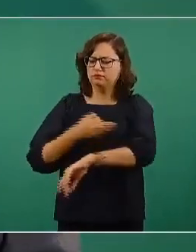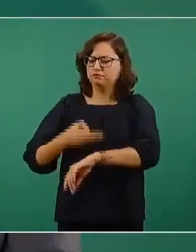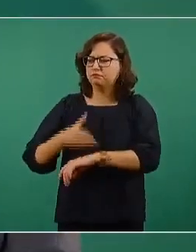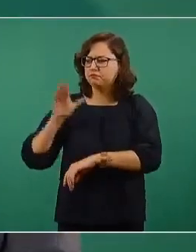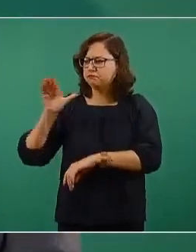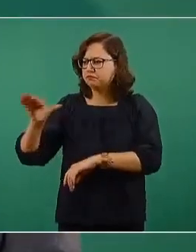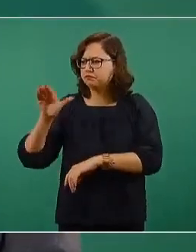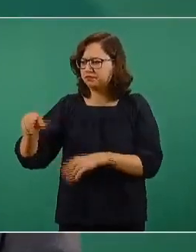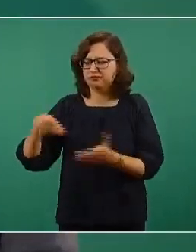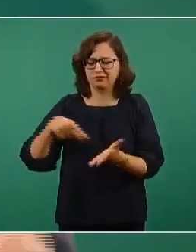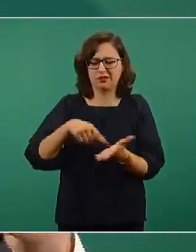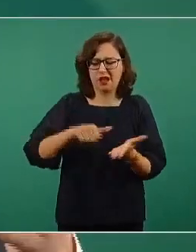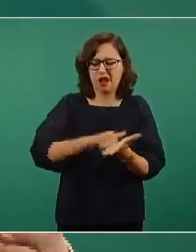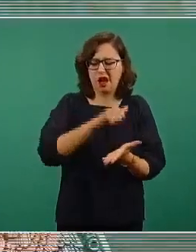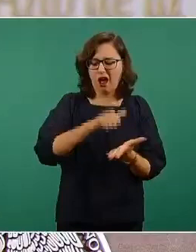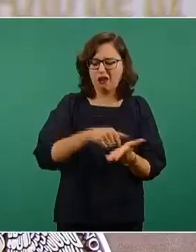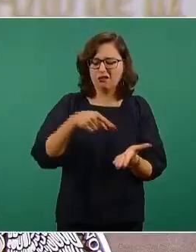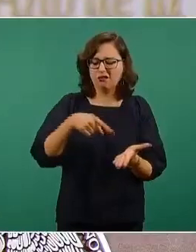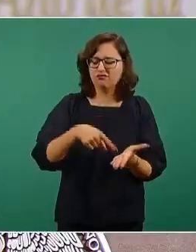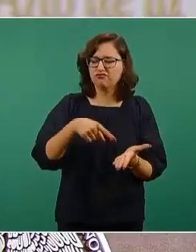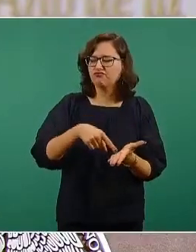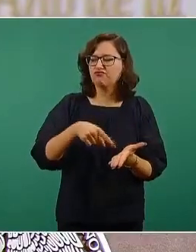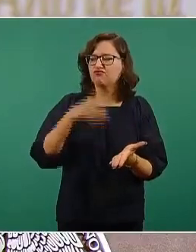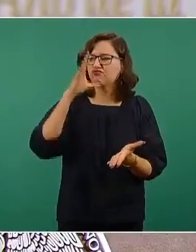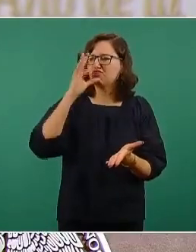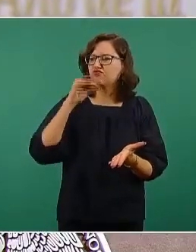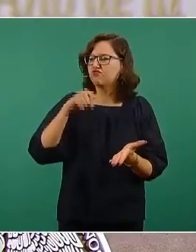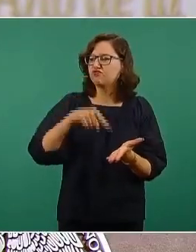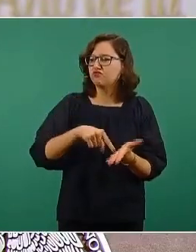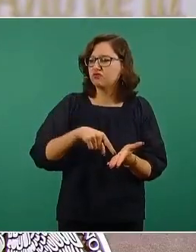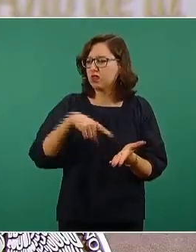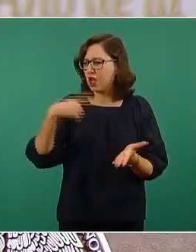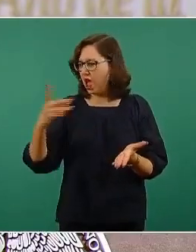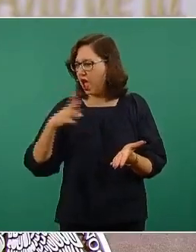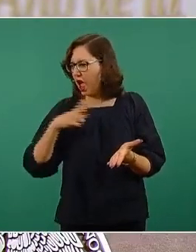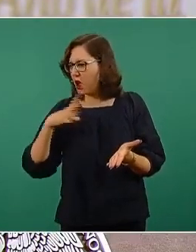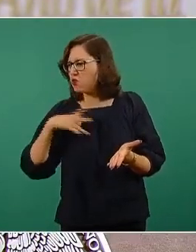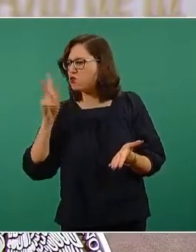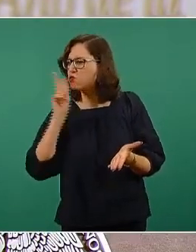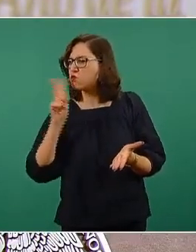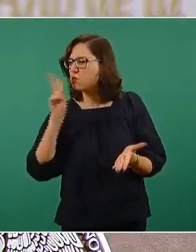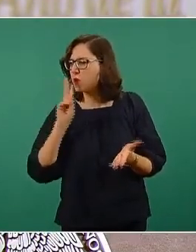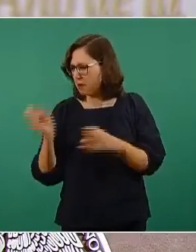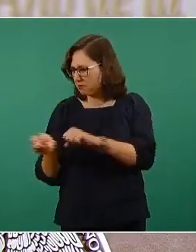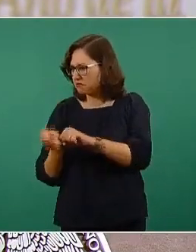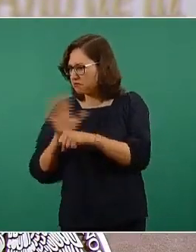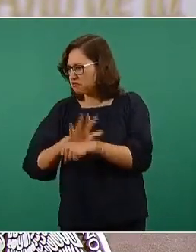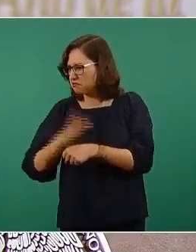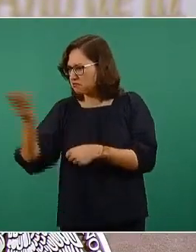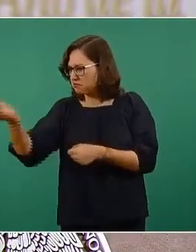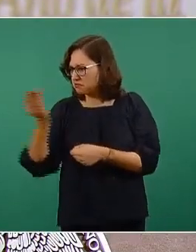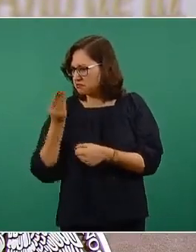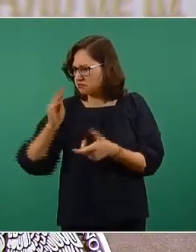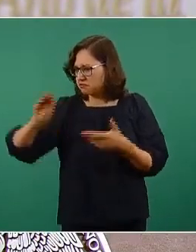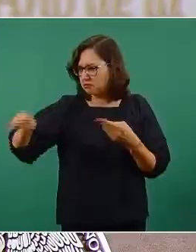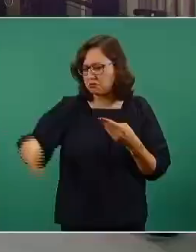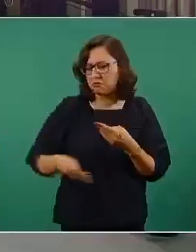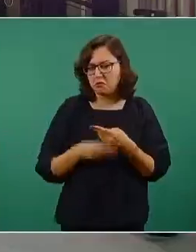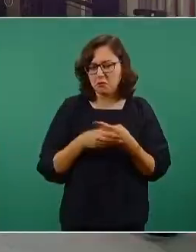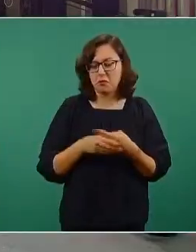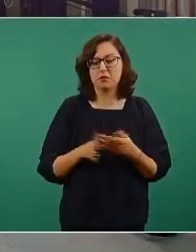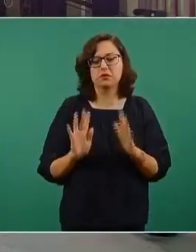tienen esta sospecha o tienen una prueba positiva por COVID, puedan incorporarla y se resuelva